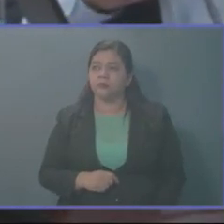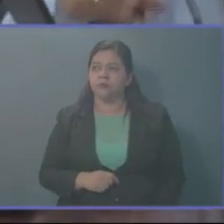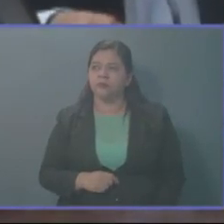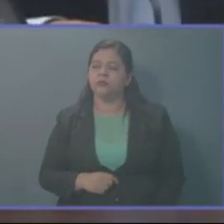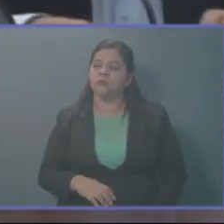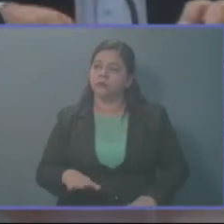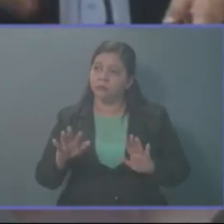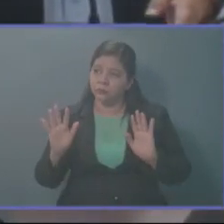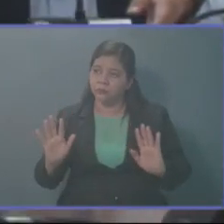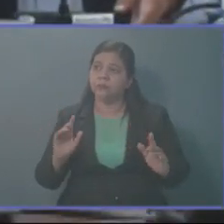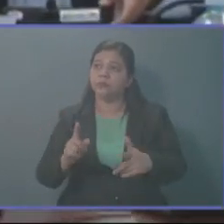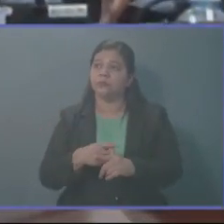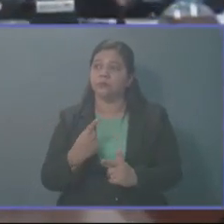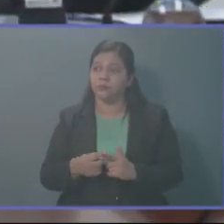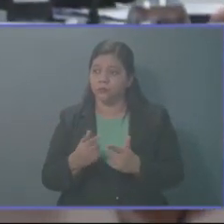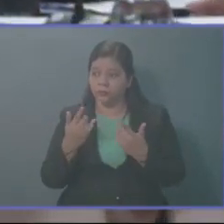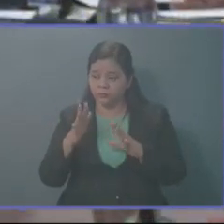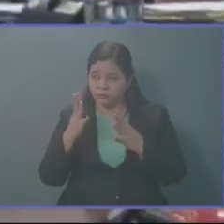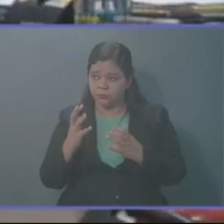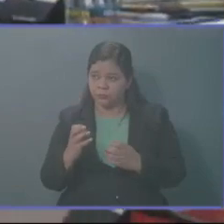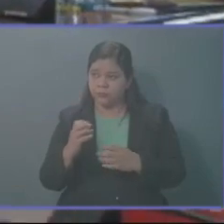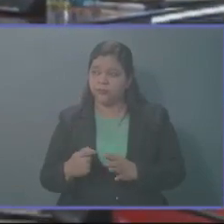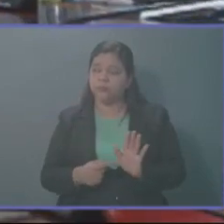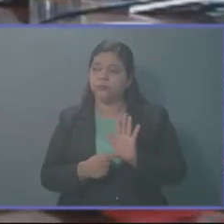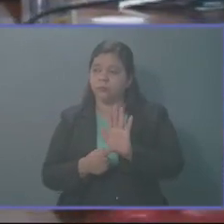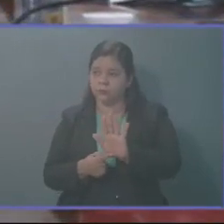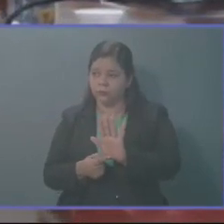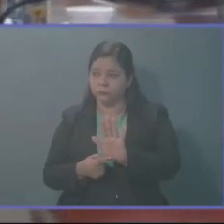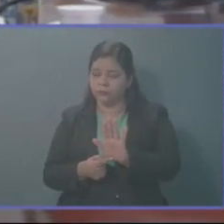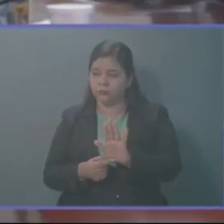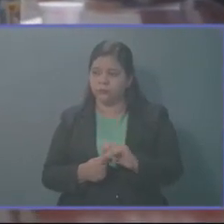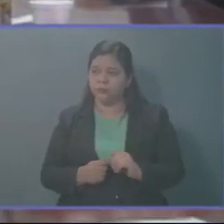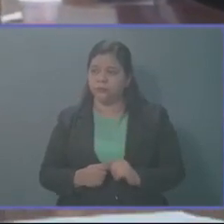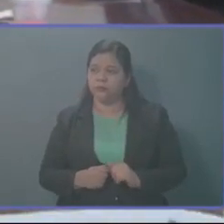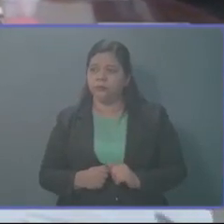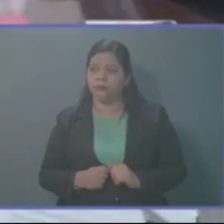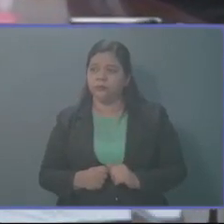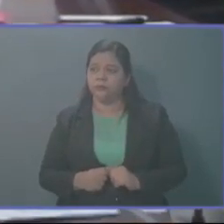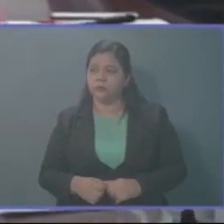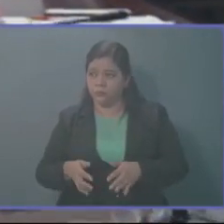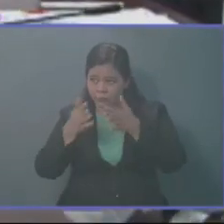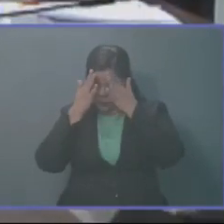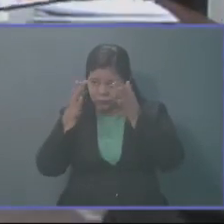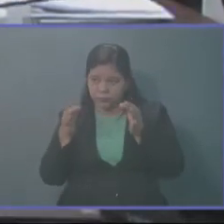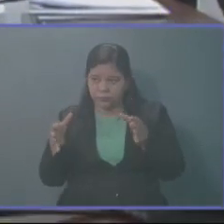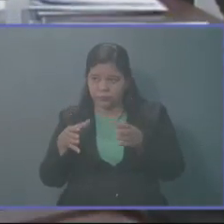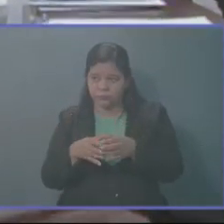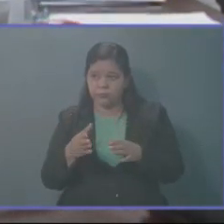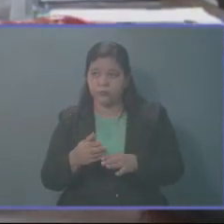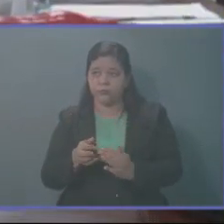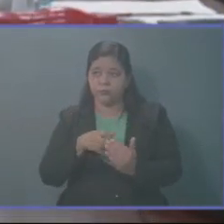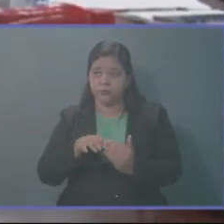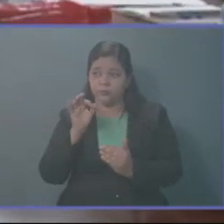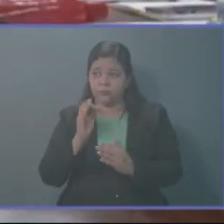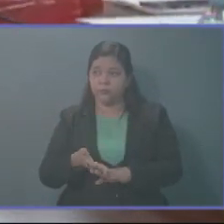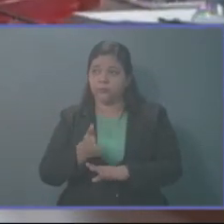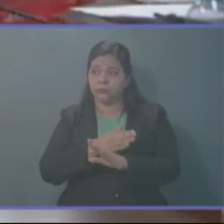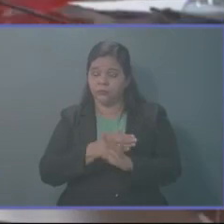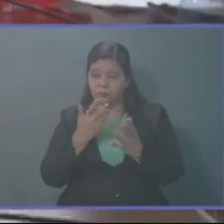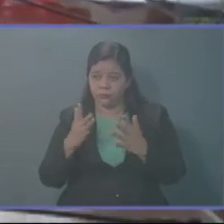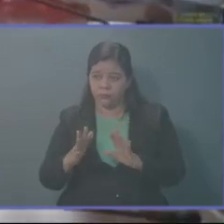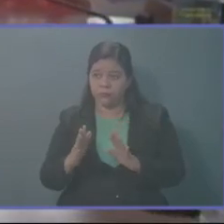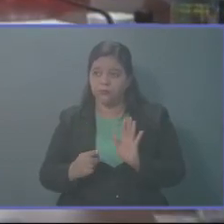Bueno, entonces voy a someter el dictamen, el expediente como lo ha mandado el gobierno